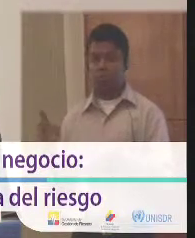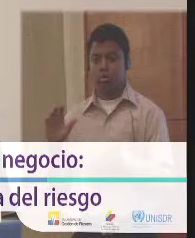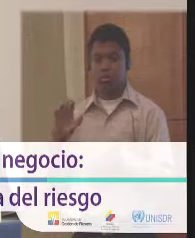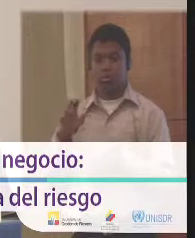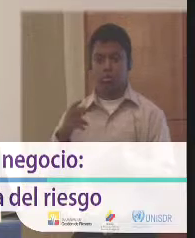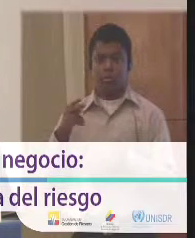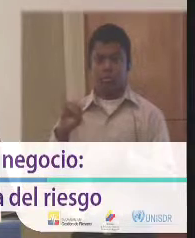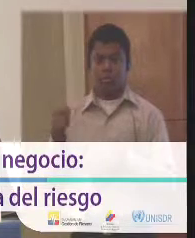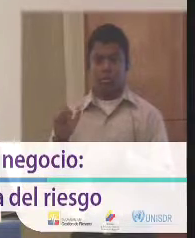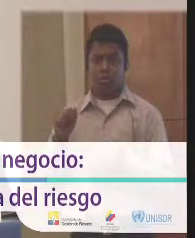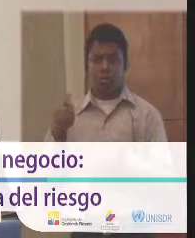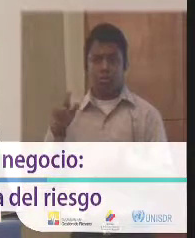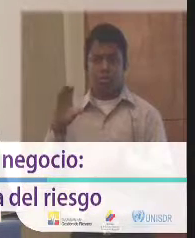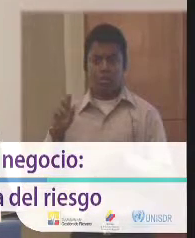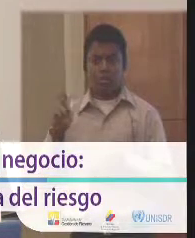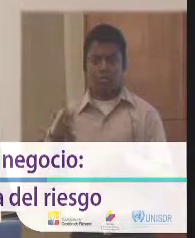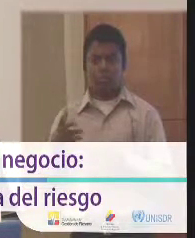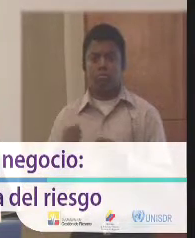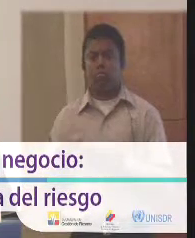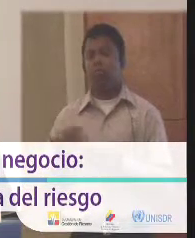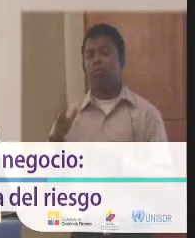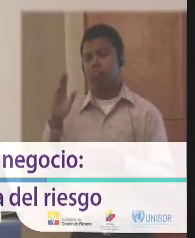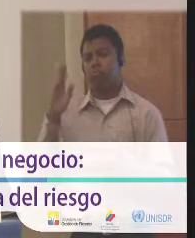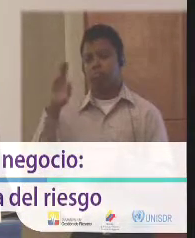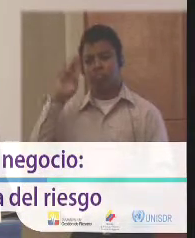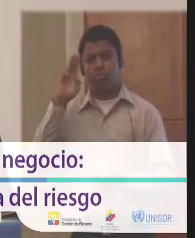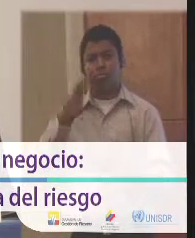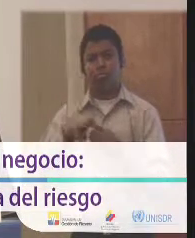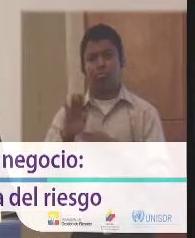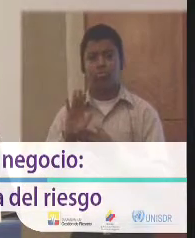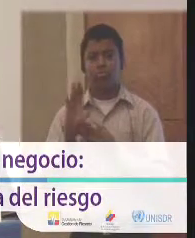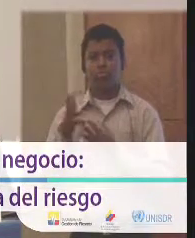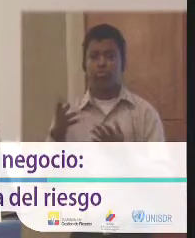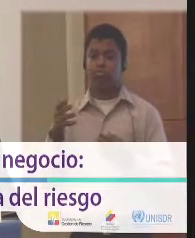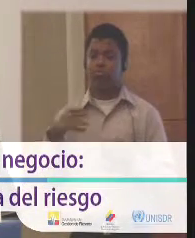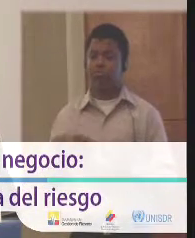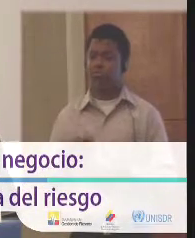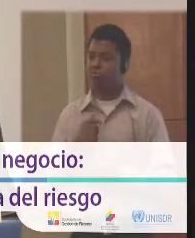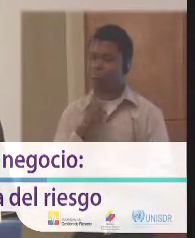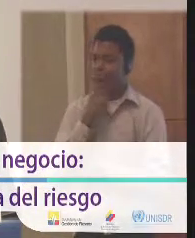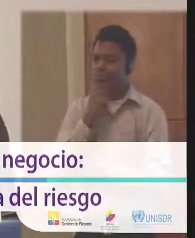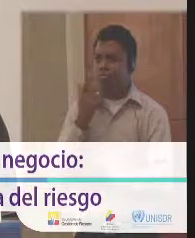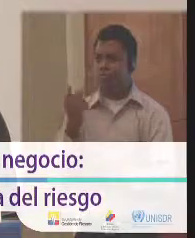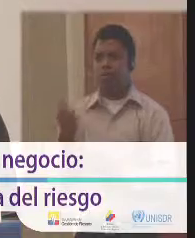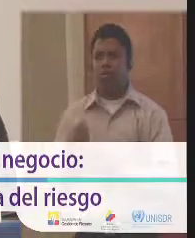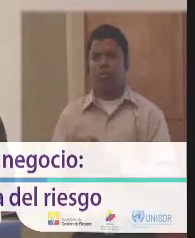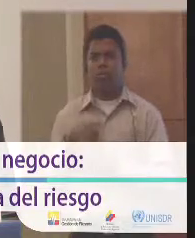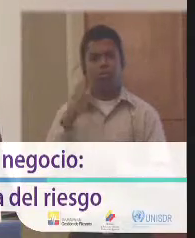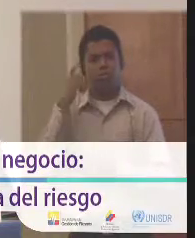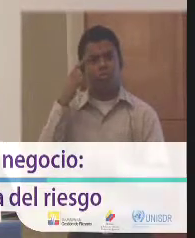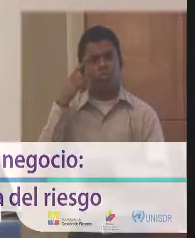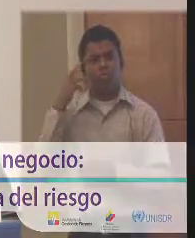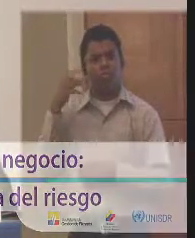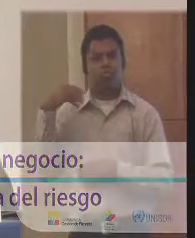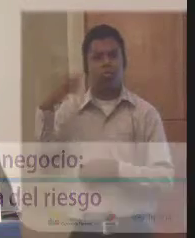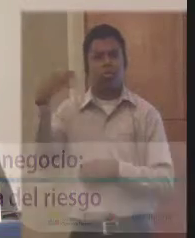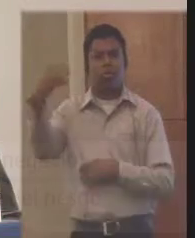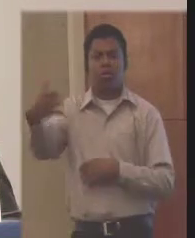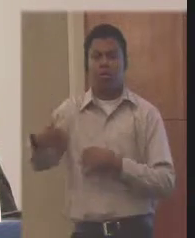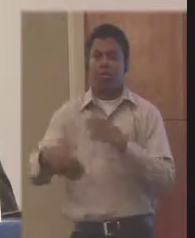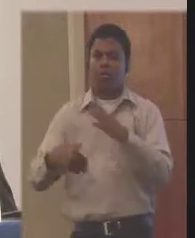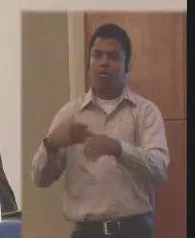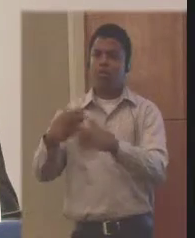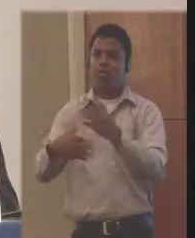un mensaje interesante. Nos pone en perspectiva el tema de lo que llamamos sector privado, nos pone